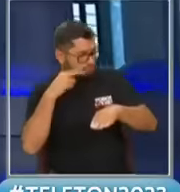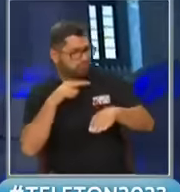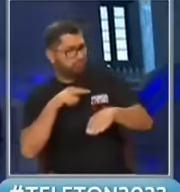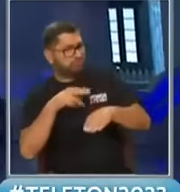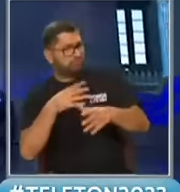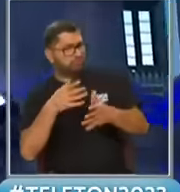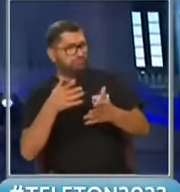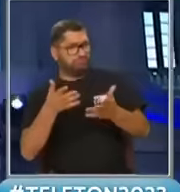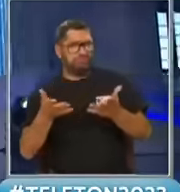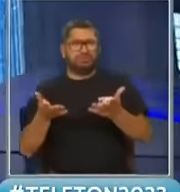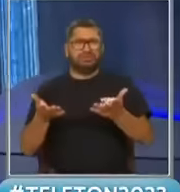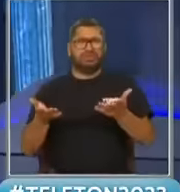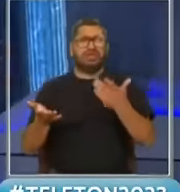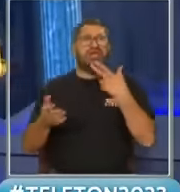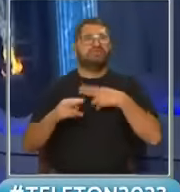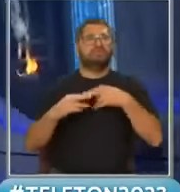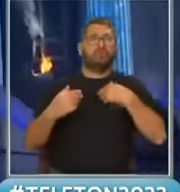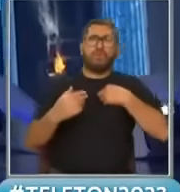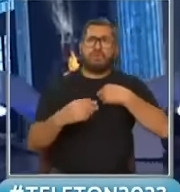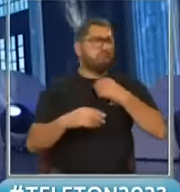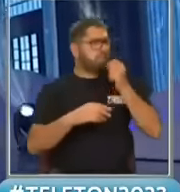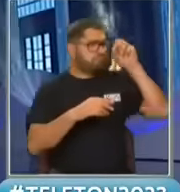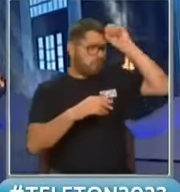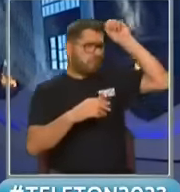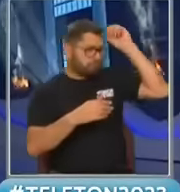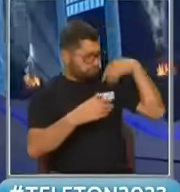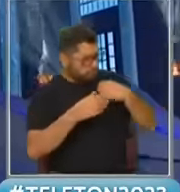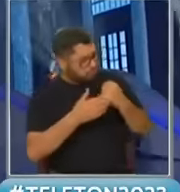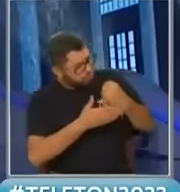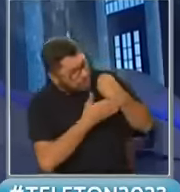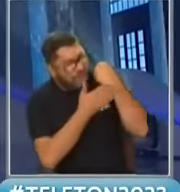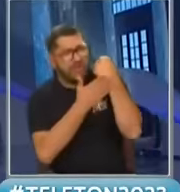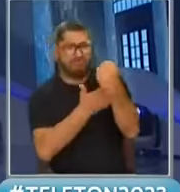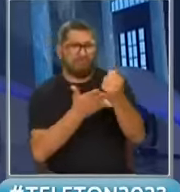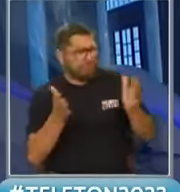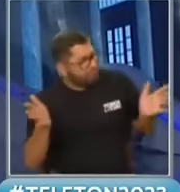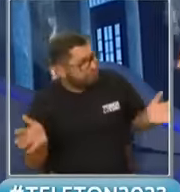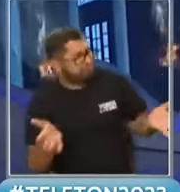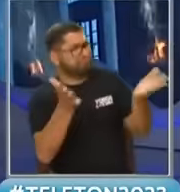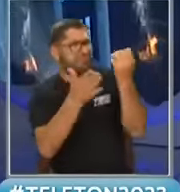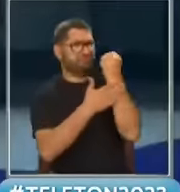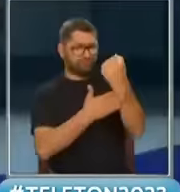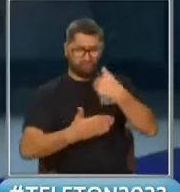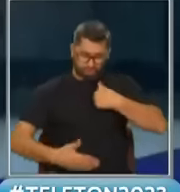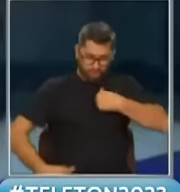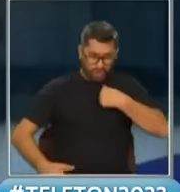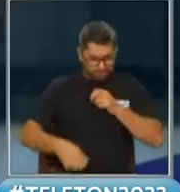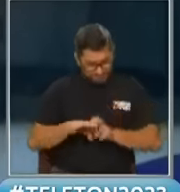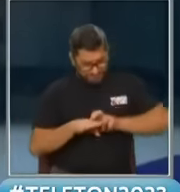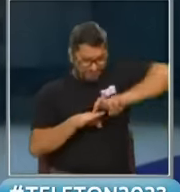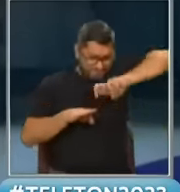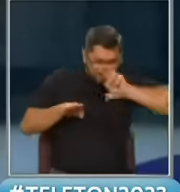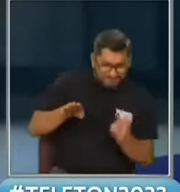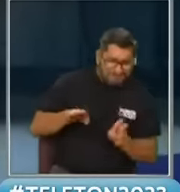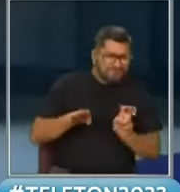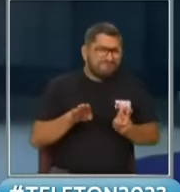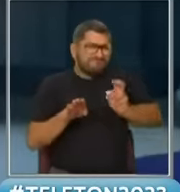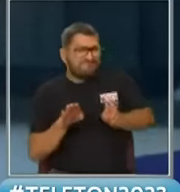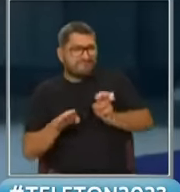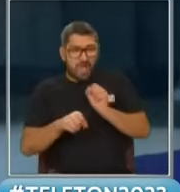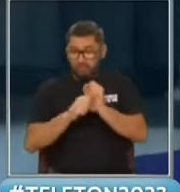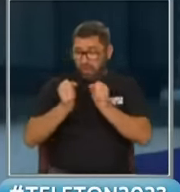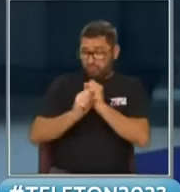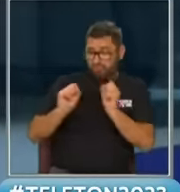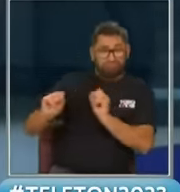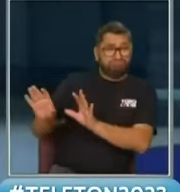¿qué hace un bombero? Ayudar, po. Ayudar. Y yo bajo, y yo en mi camioneta andaba con todo, porque ya no ando